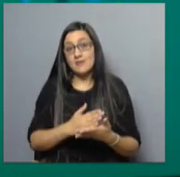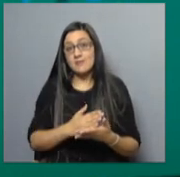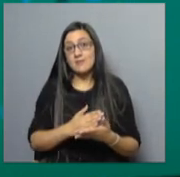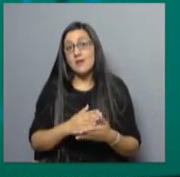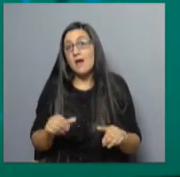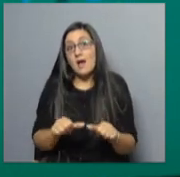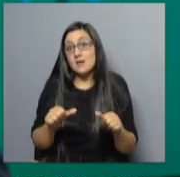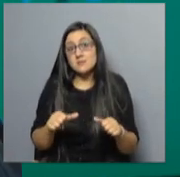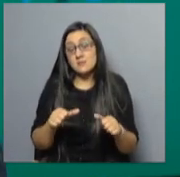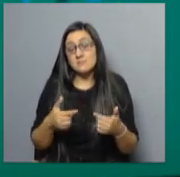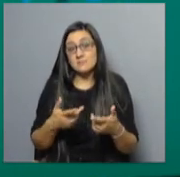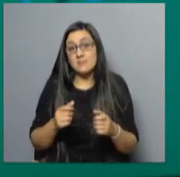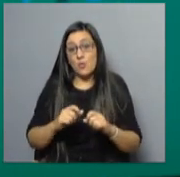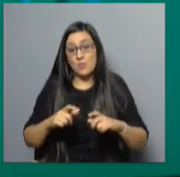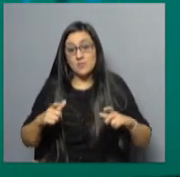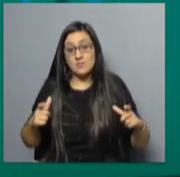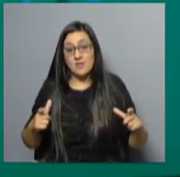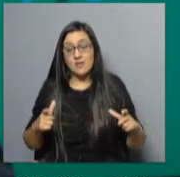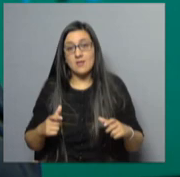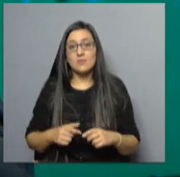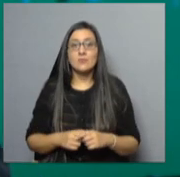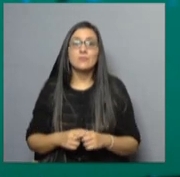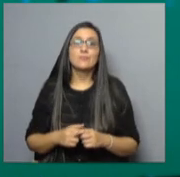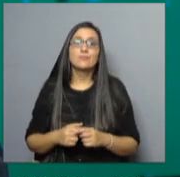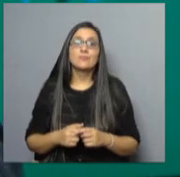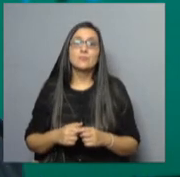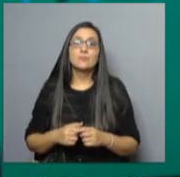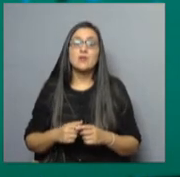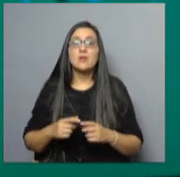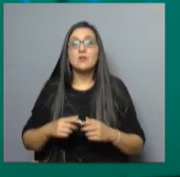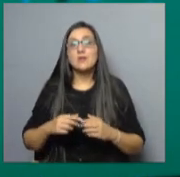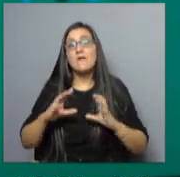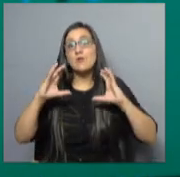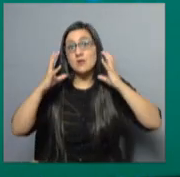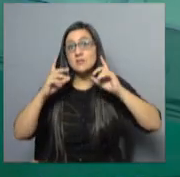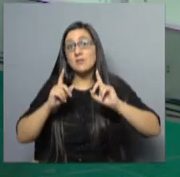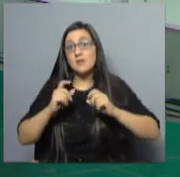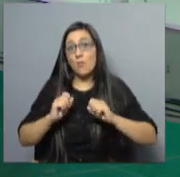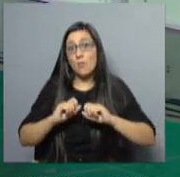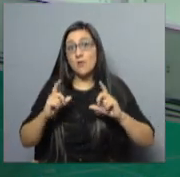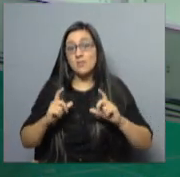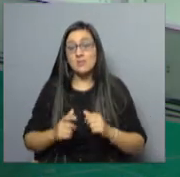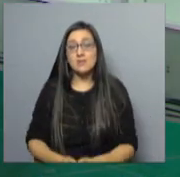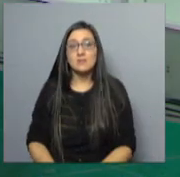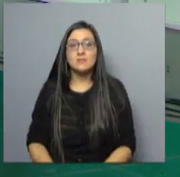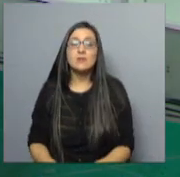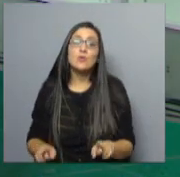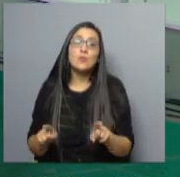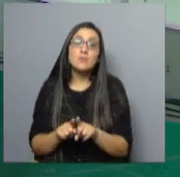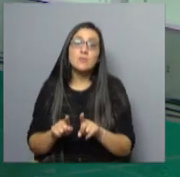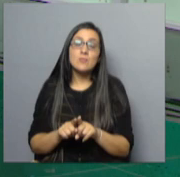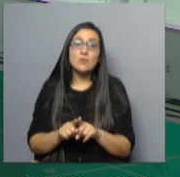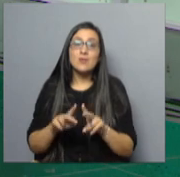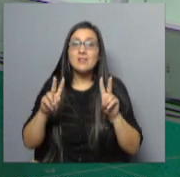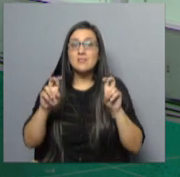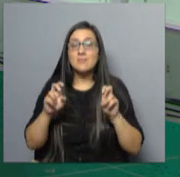que van aumentando los niveles de discrecionalidad que van aumentando los niveles de violencia pasa rafael con el tema